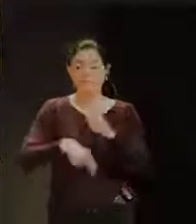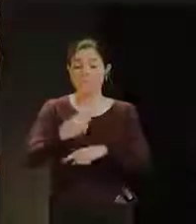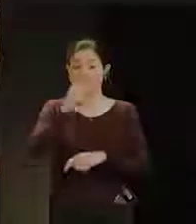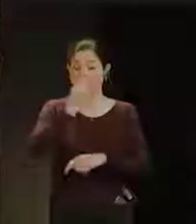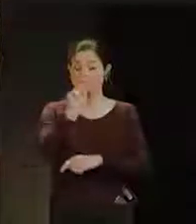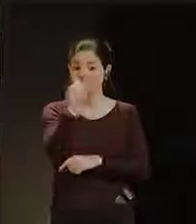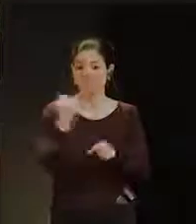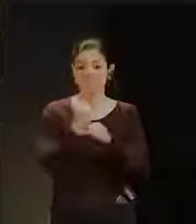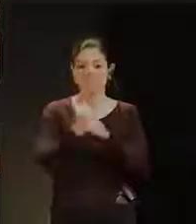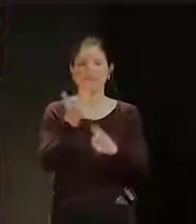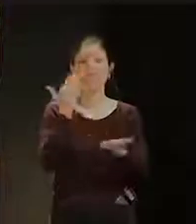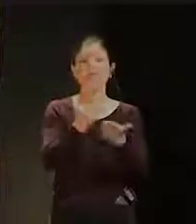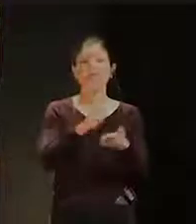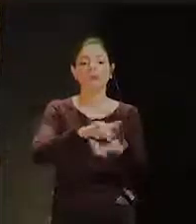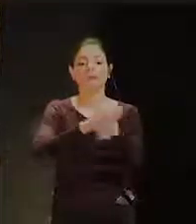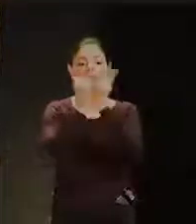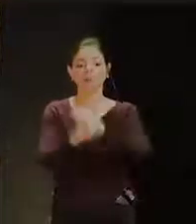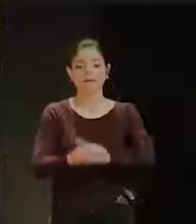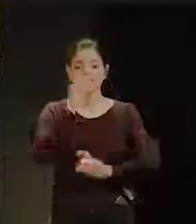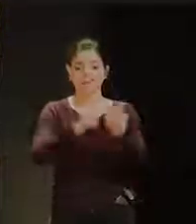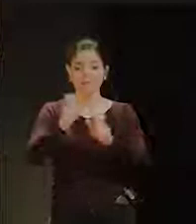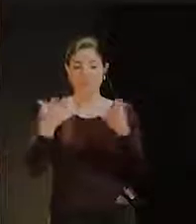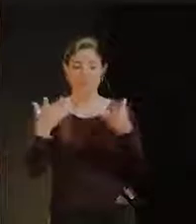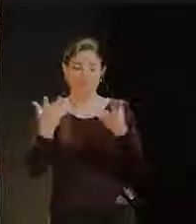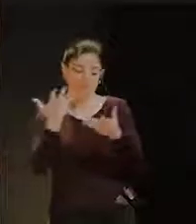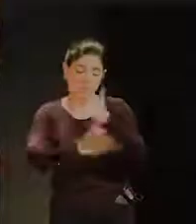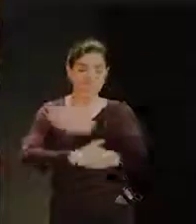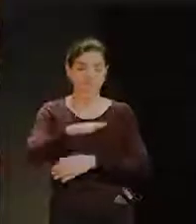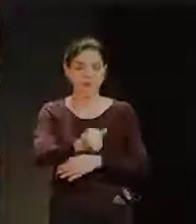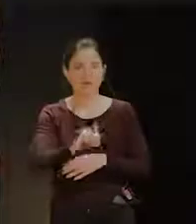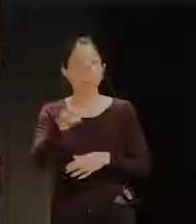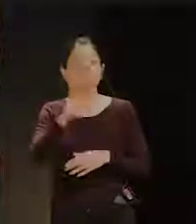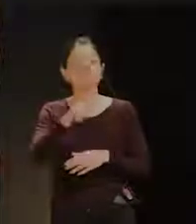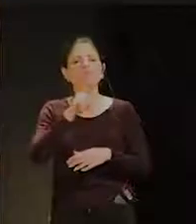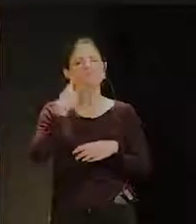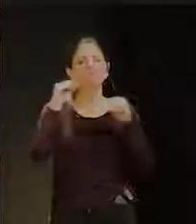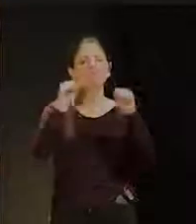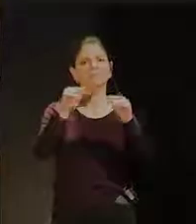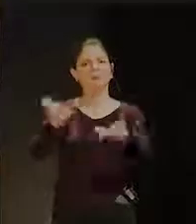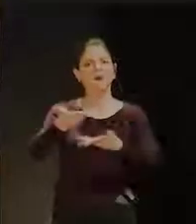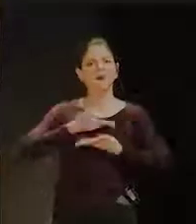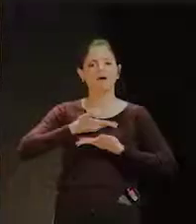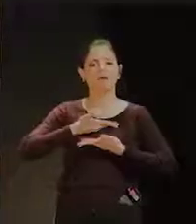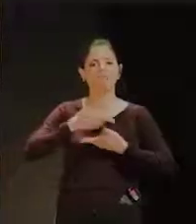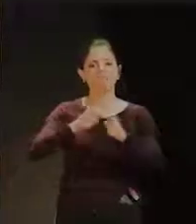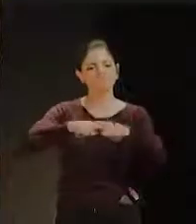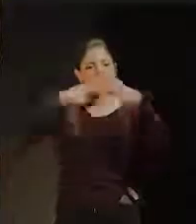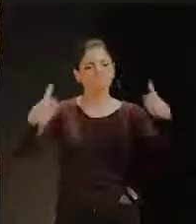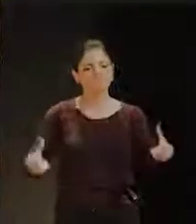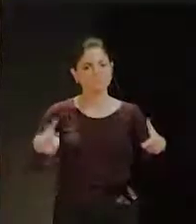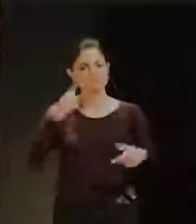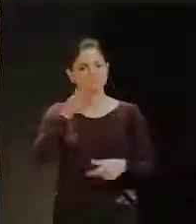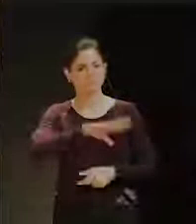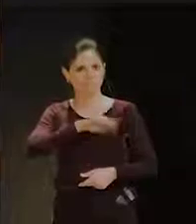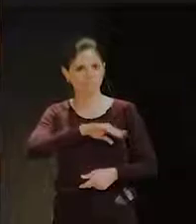de trabajo, la demanda para el cambio para las personas con discapacidad y una llamada para ayuda aumentó de